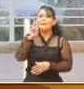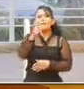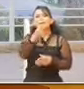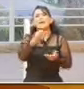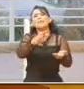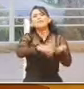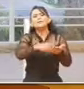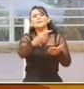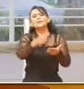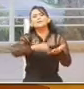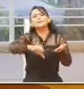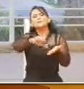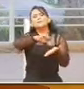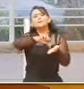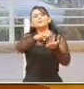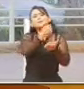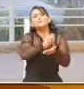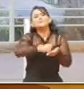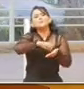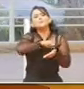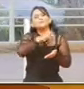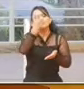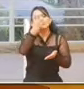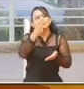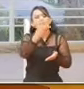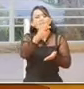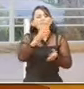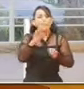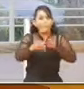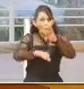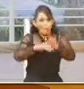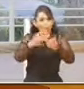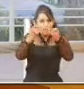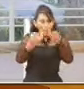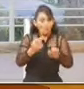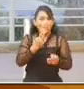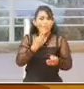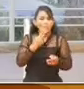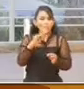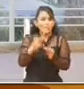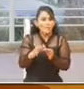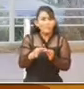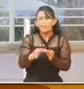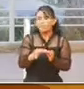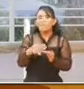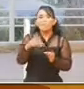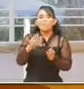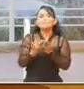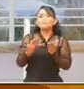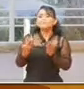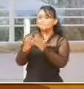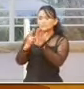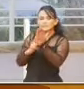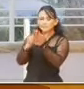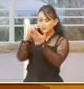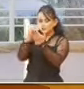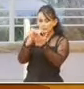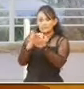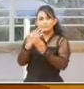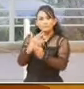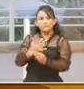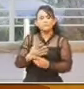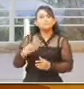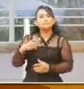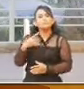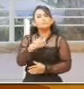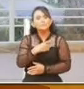las condiciones para dar una calidad y un servicio digno a los usuarios. En este caso, en las reglas de operación estipula que se